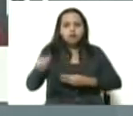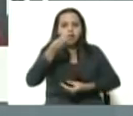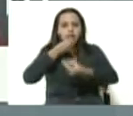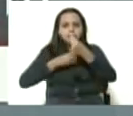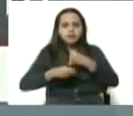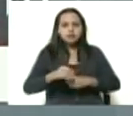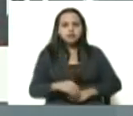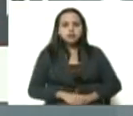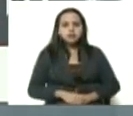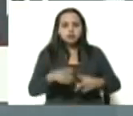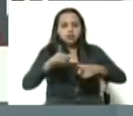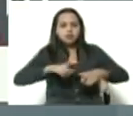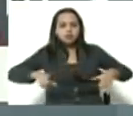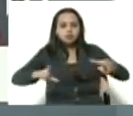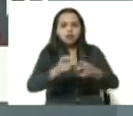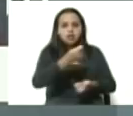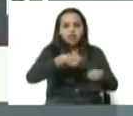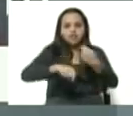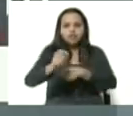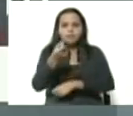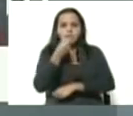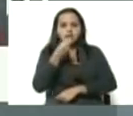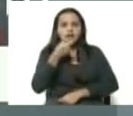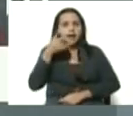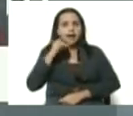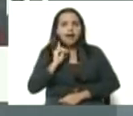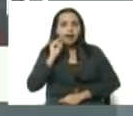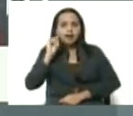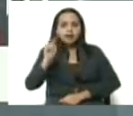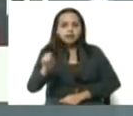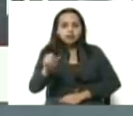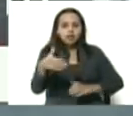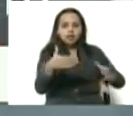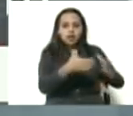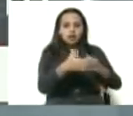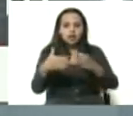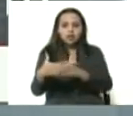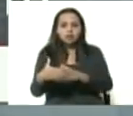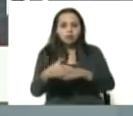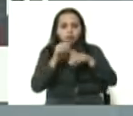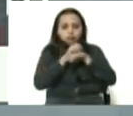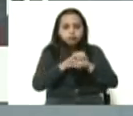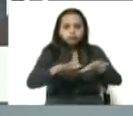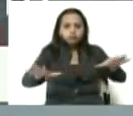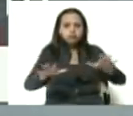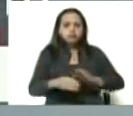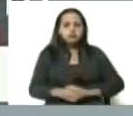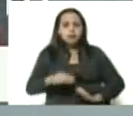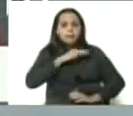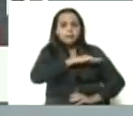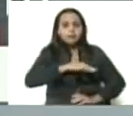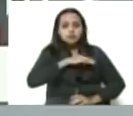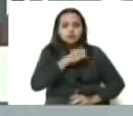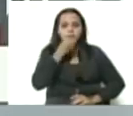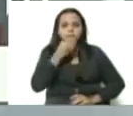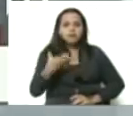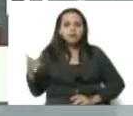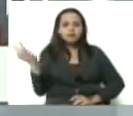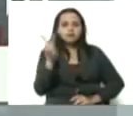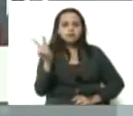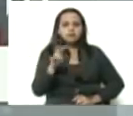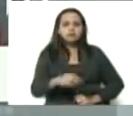centros de expendio de medicamentos. Ahí están los equipos desplegados, la misión Venezuela